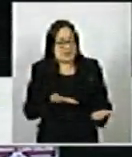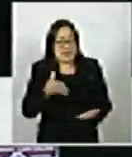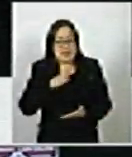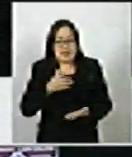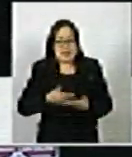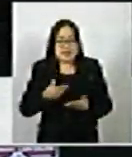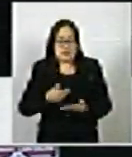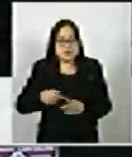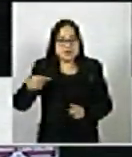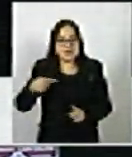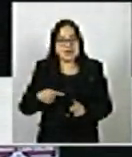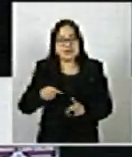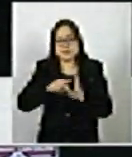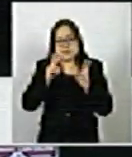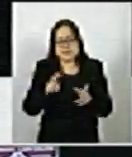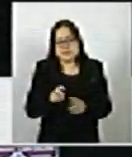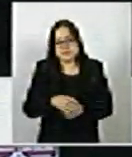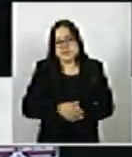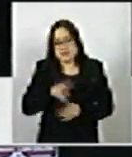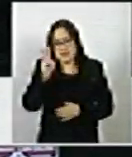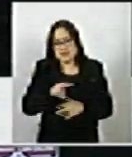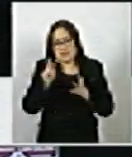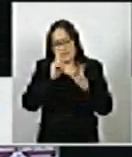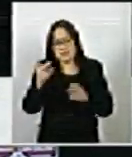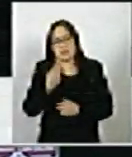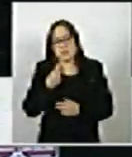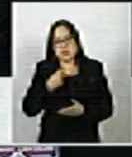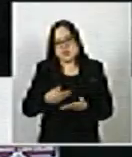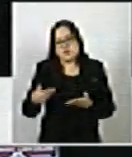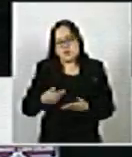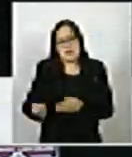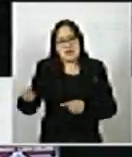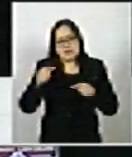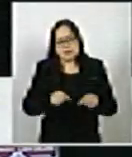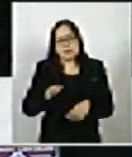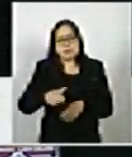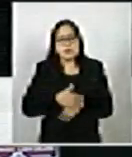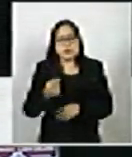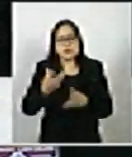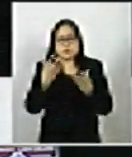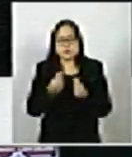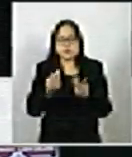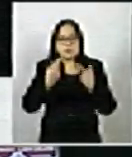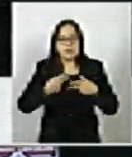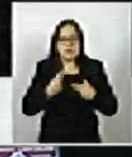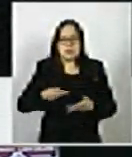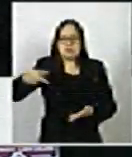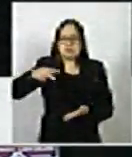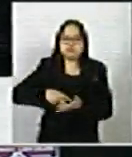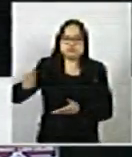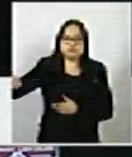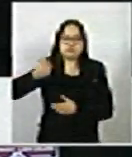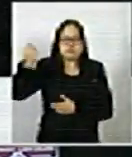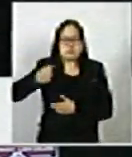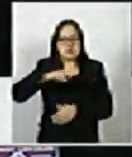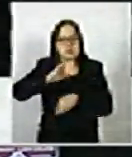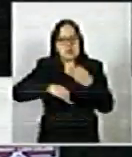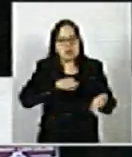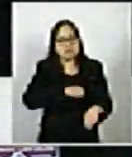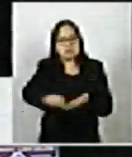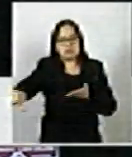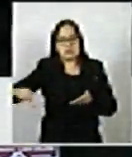conversación que es obviamente política que prácticamente todos los oradores han censurado